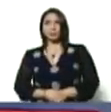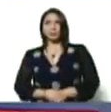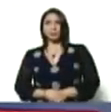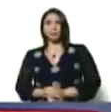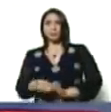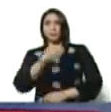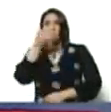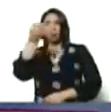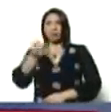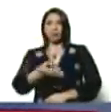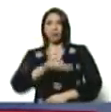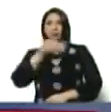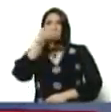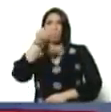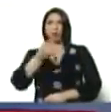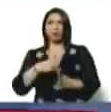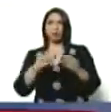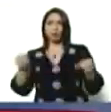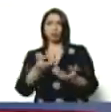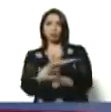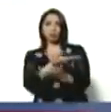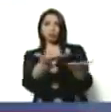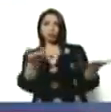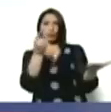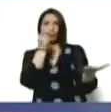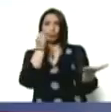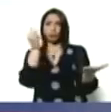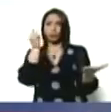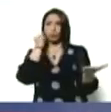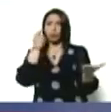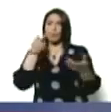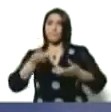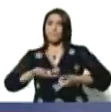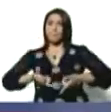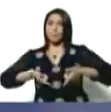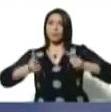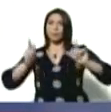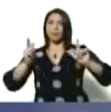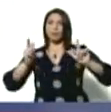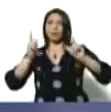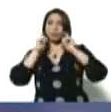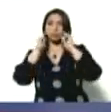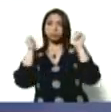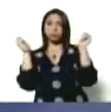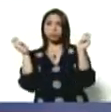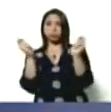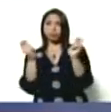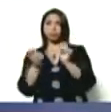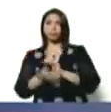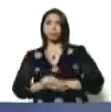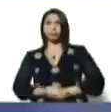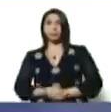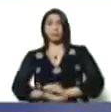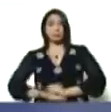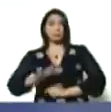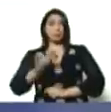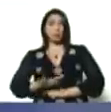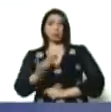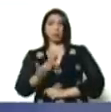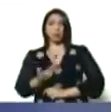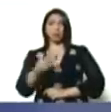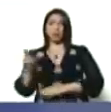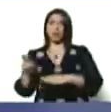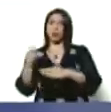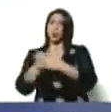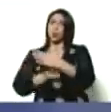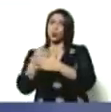Muy buenas tardes a todas y a todos. Me voy a permitir retirarme el tapabocas, esta herramienta fundamental en la lucha de